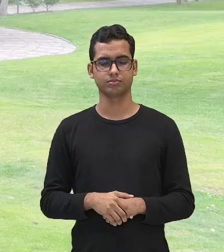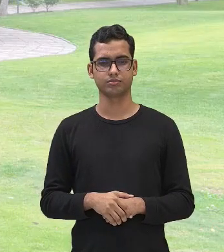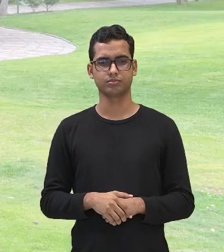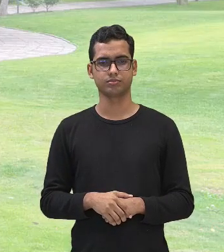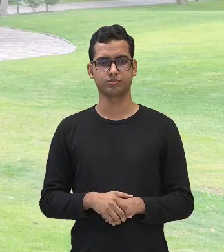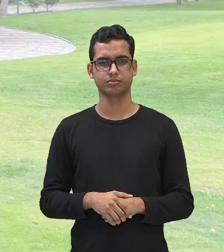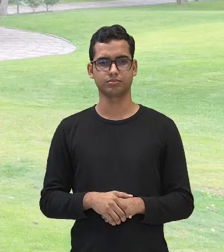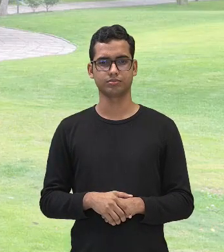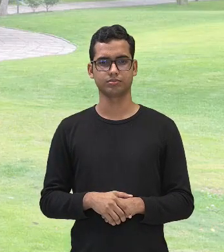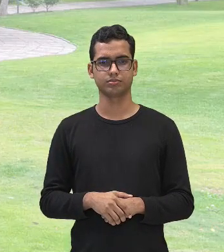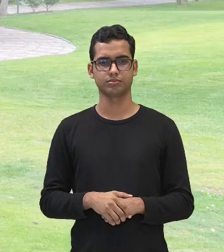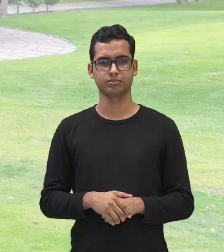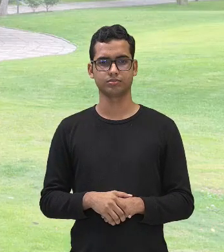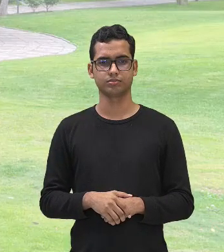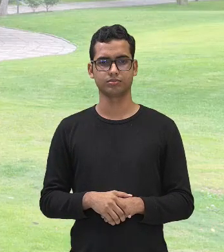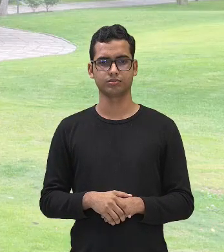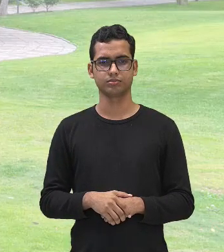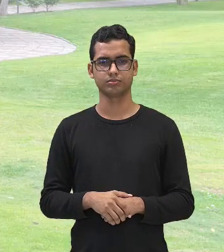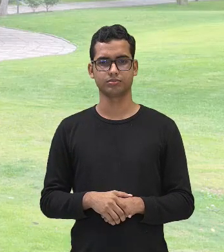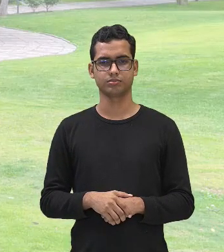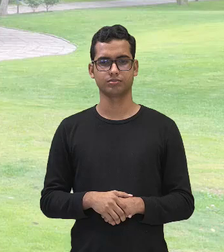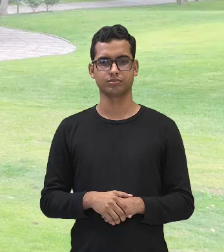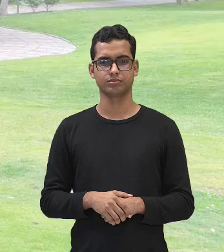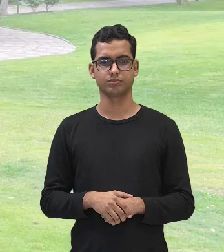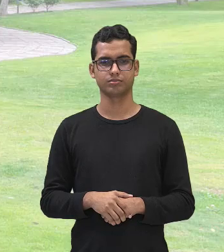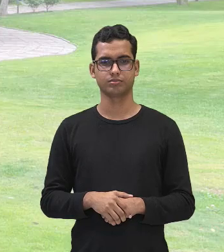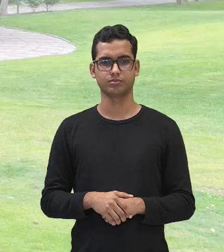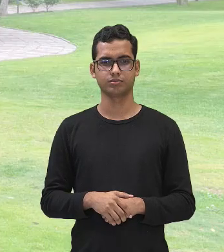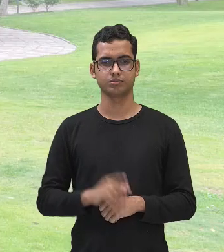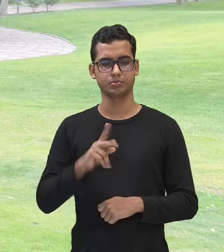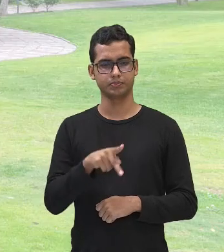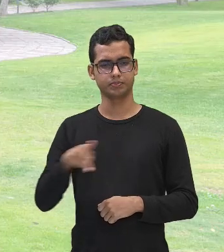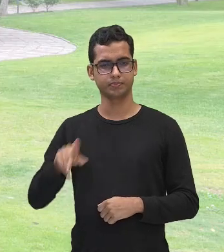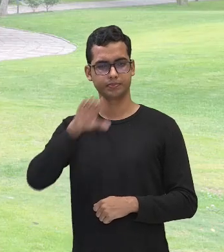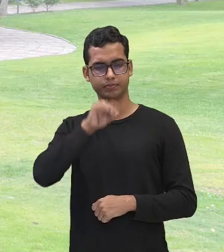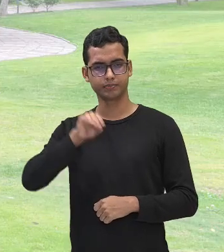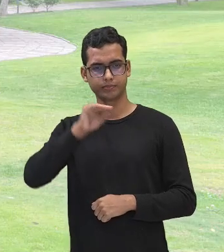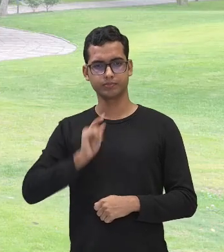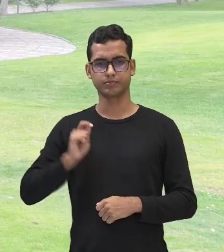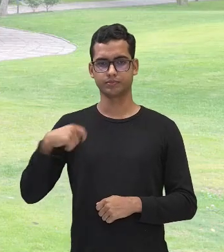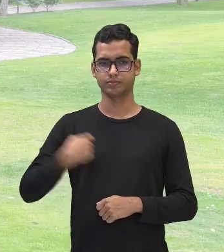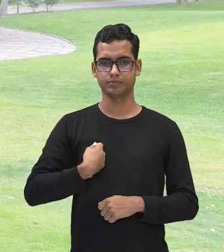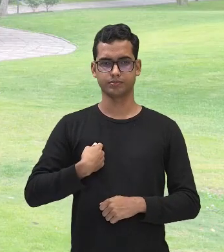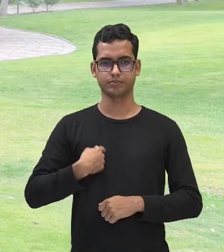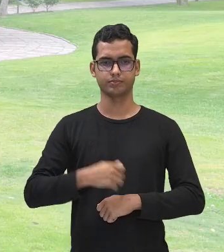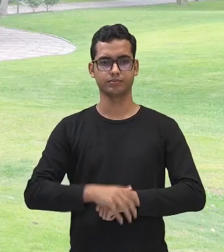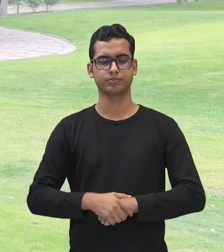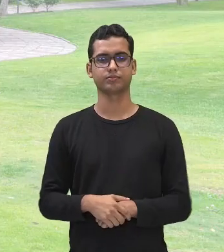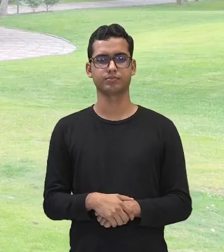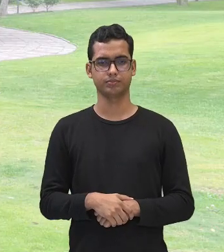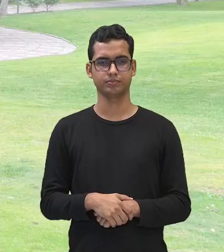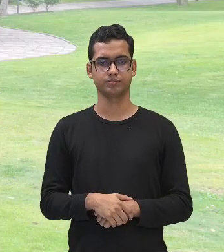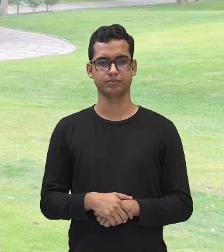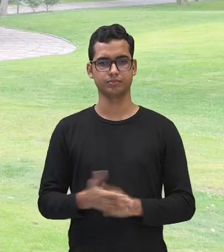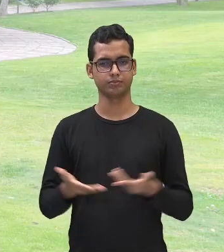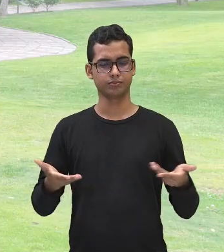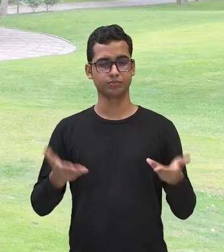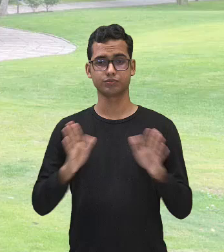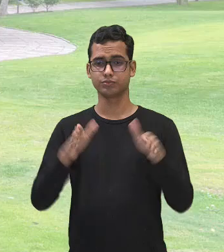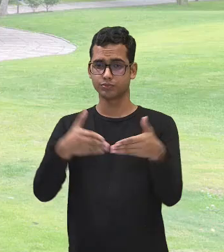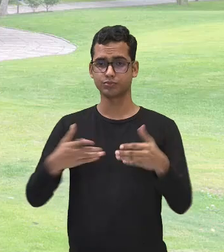como la lengua española, hay que saber los verbos más básicos. Y este es